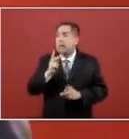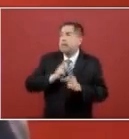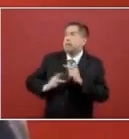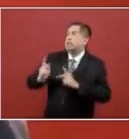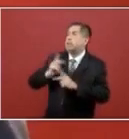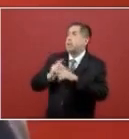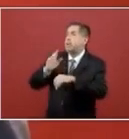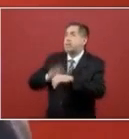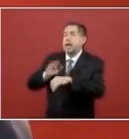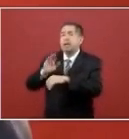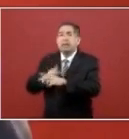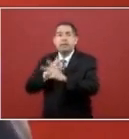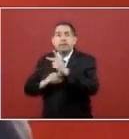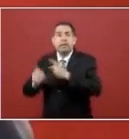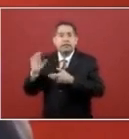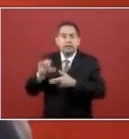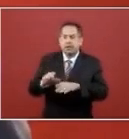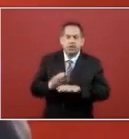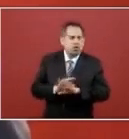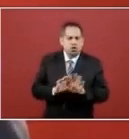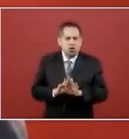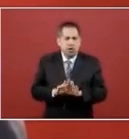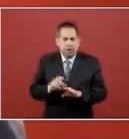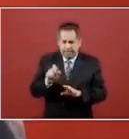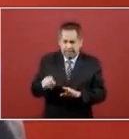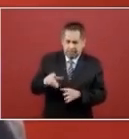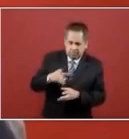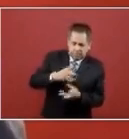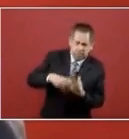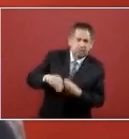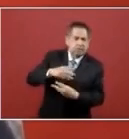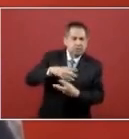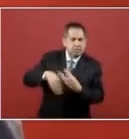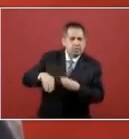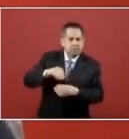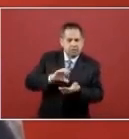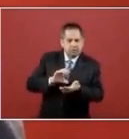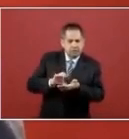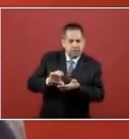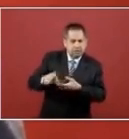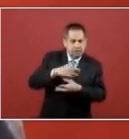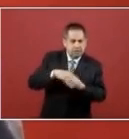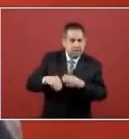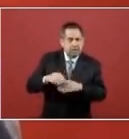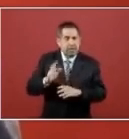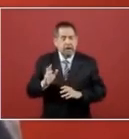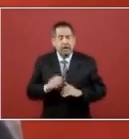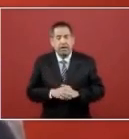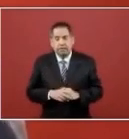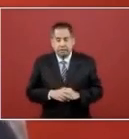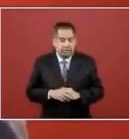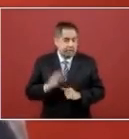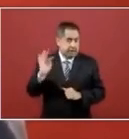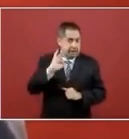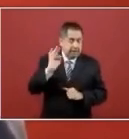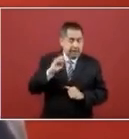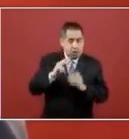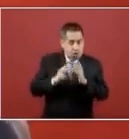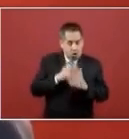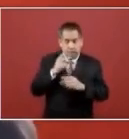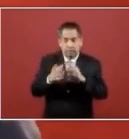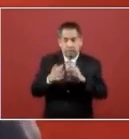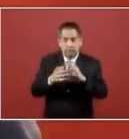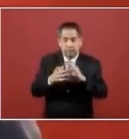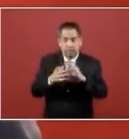necesite contratar nueva deuda, nada más refinanciar su deuda total. Pero llegado el caso, y eso también se reitera en este